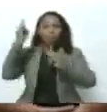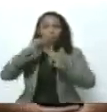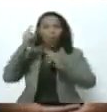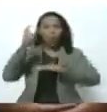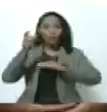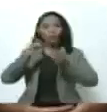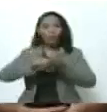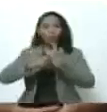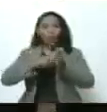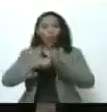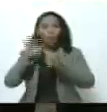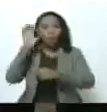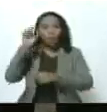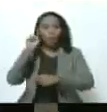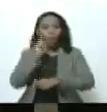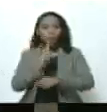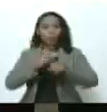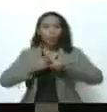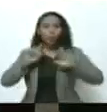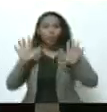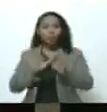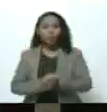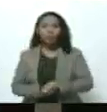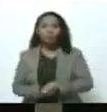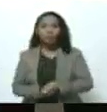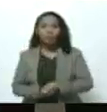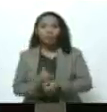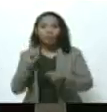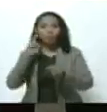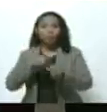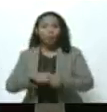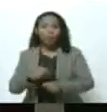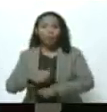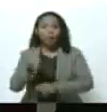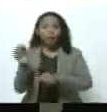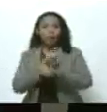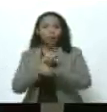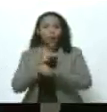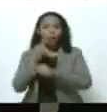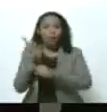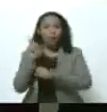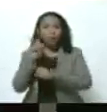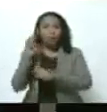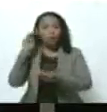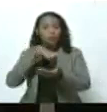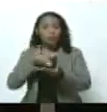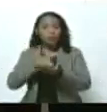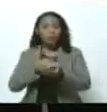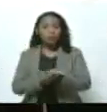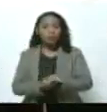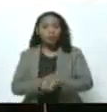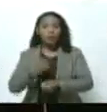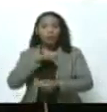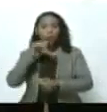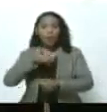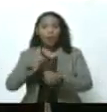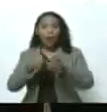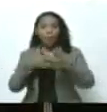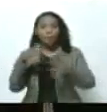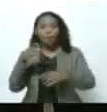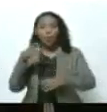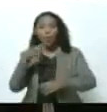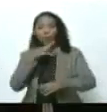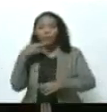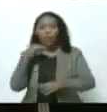tecnológica Patria para el 1x10. El que se inscriba más rápido, ahí Héctor dijo que iba a ser Miranda. Bueno, aquí en Campo Rico me mostraron que